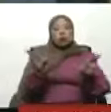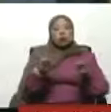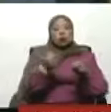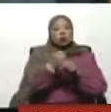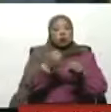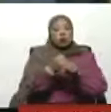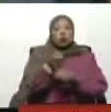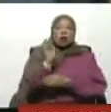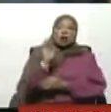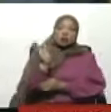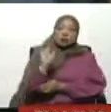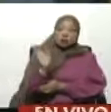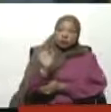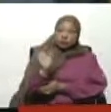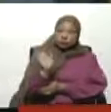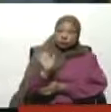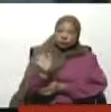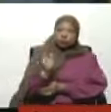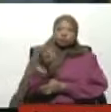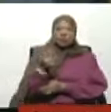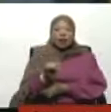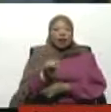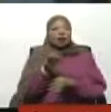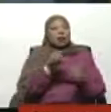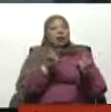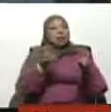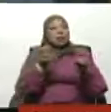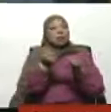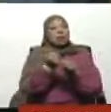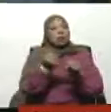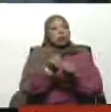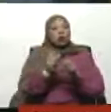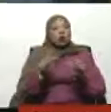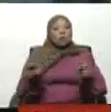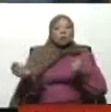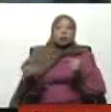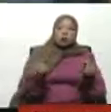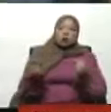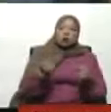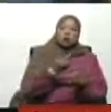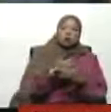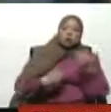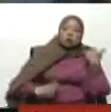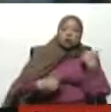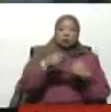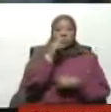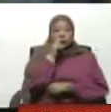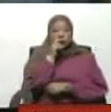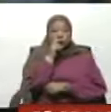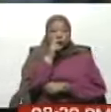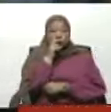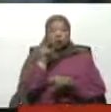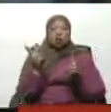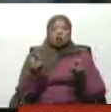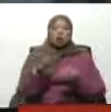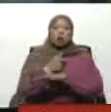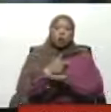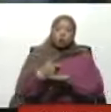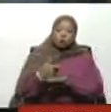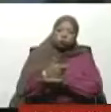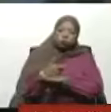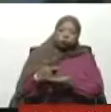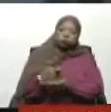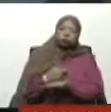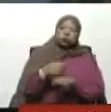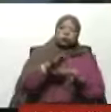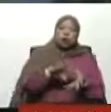esas asambleas. Y usted abre un debate diciendo que con Nicolás Maduro Moros, en el nuevo gobierno, vamos hacia